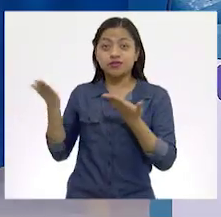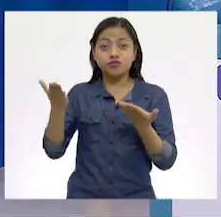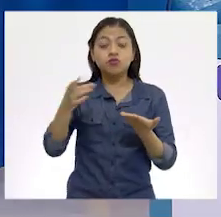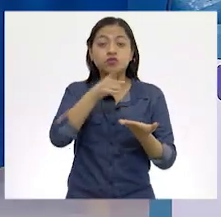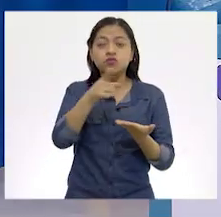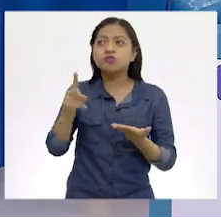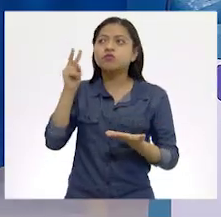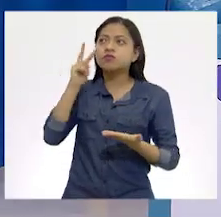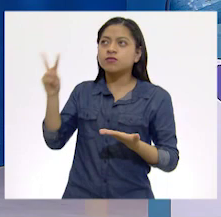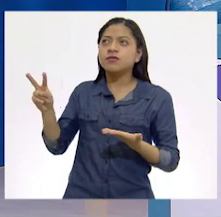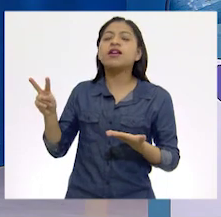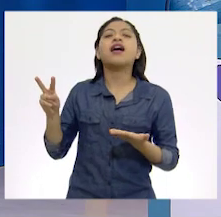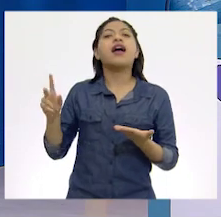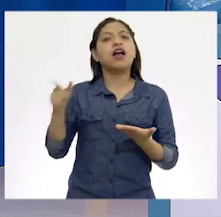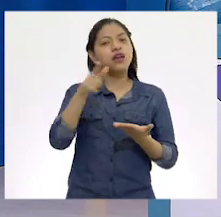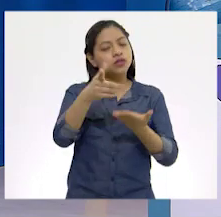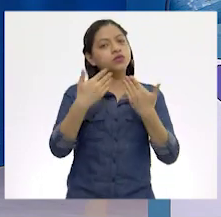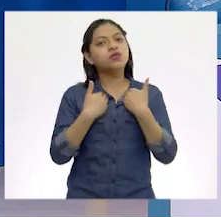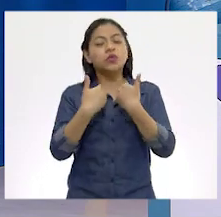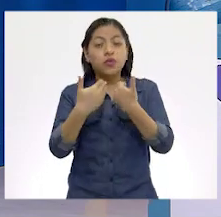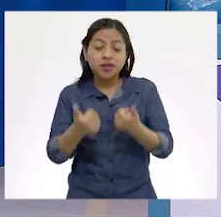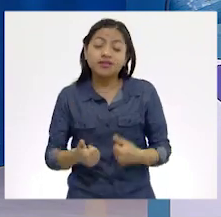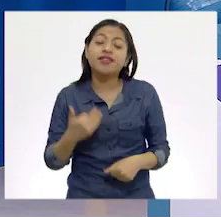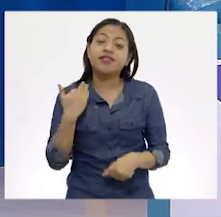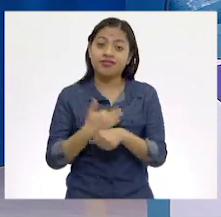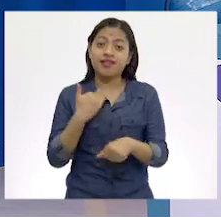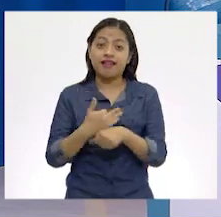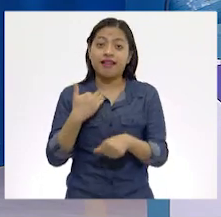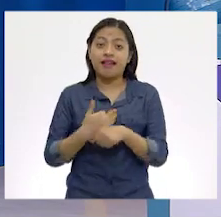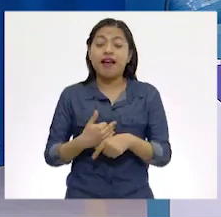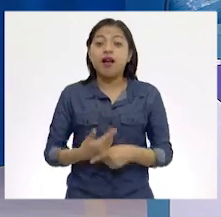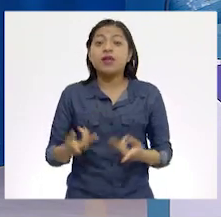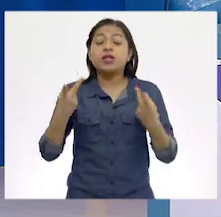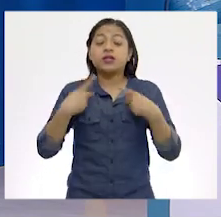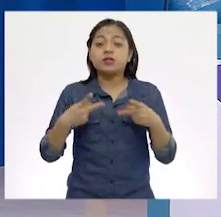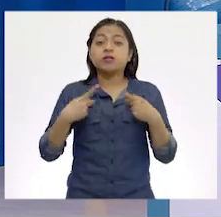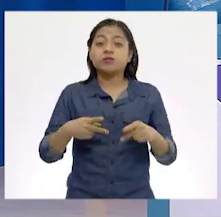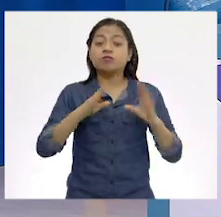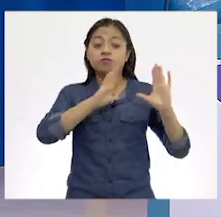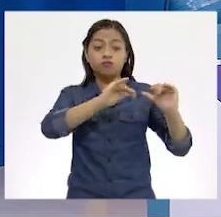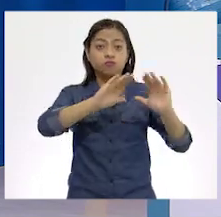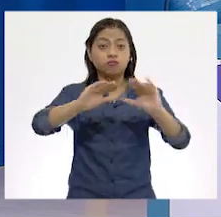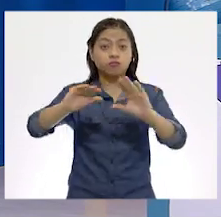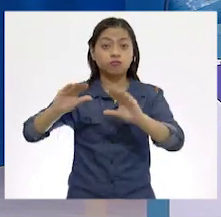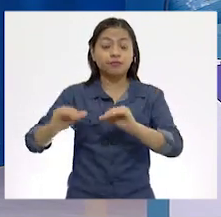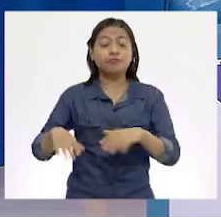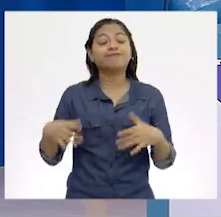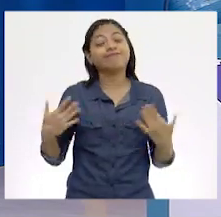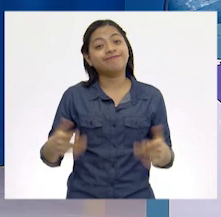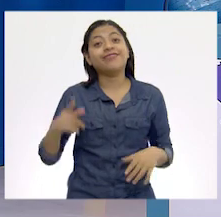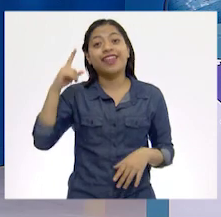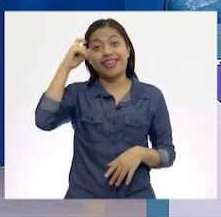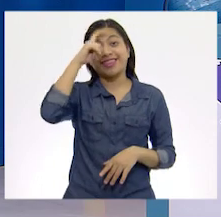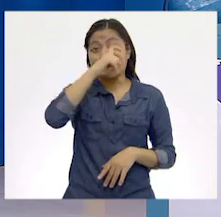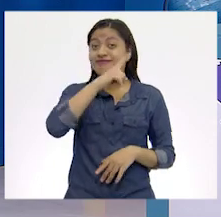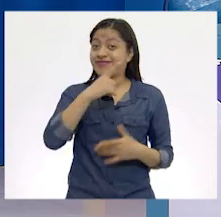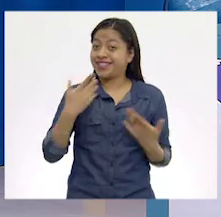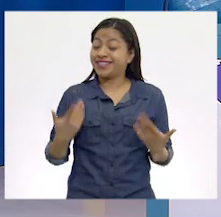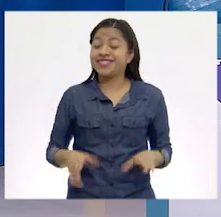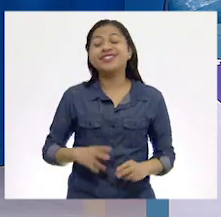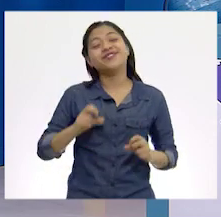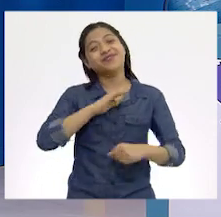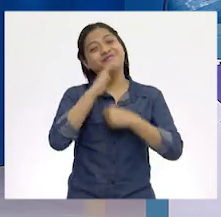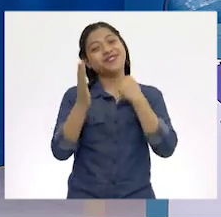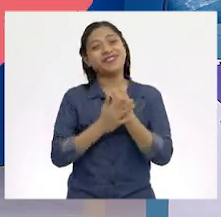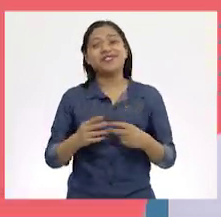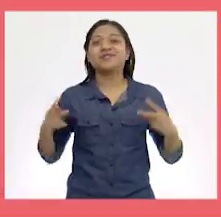sean útiles para comprender los desafíos de llevar el conocimiento que se necesita hasta su hogar. ¡Nos vemos